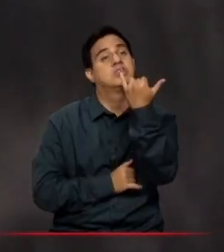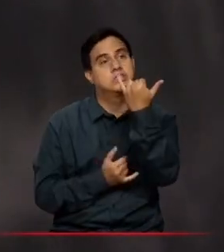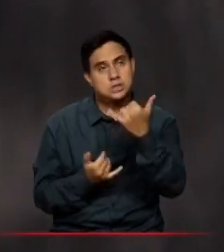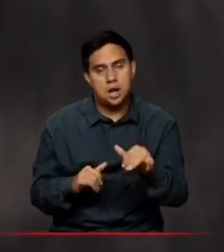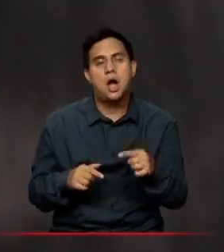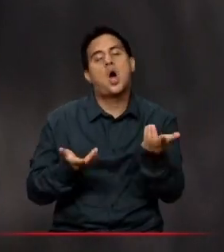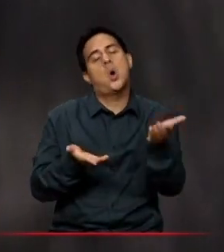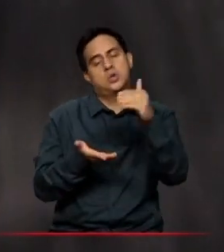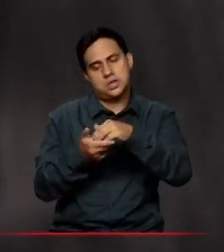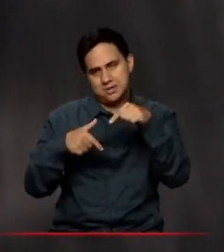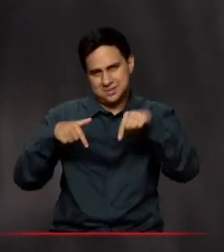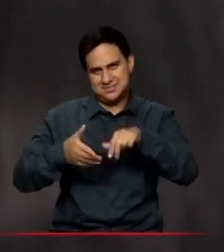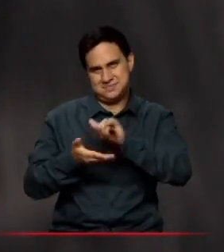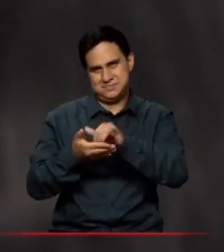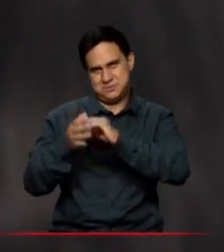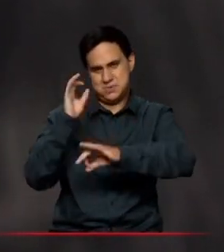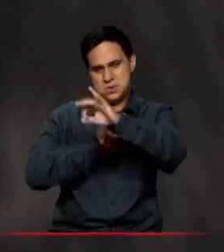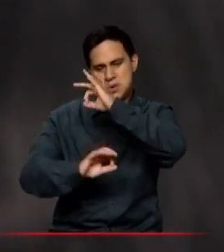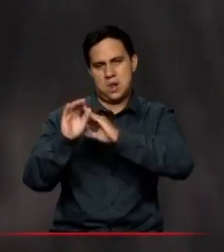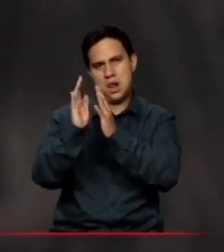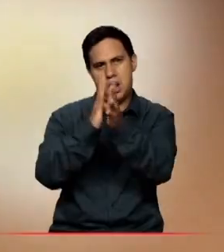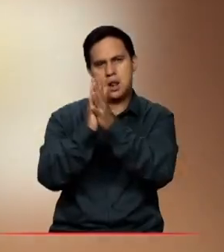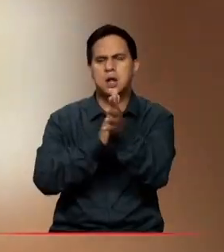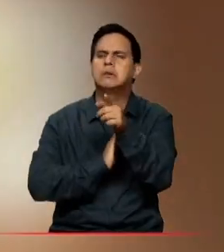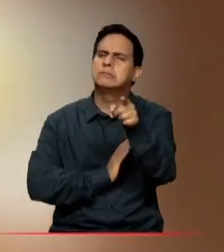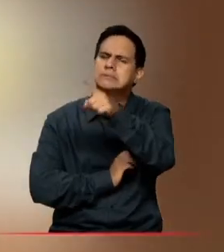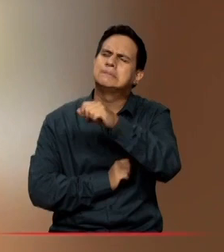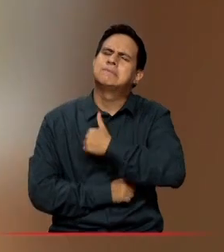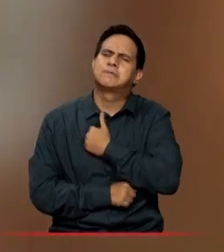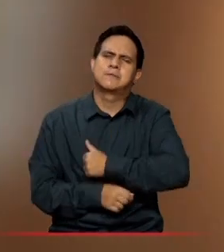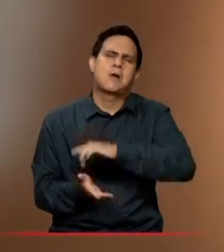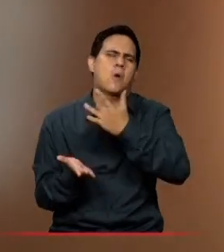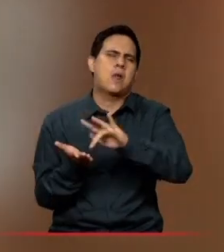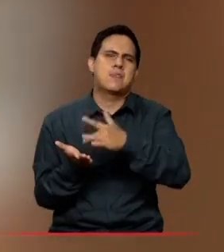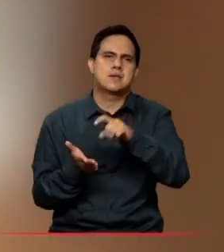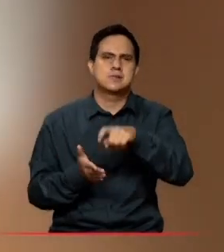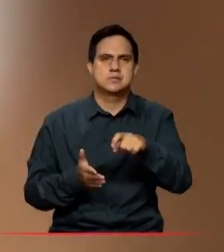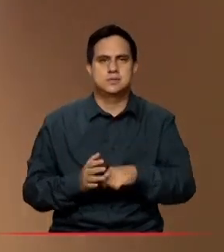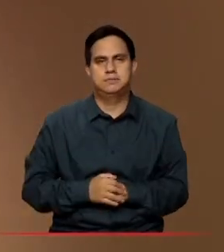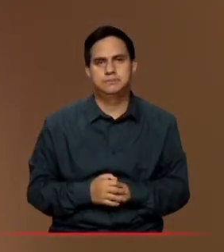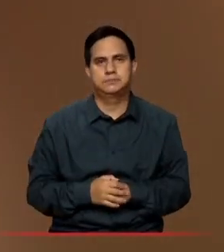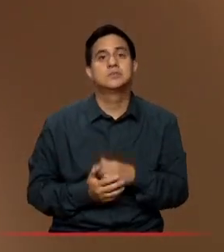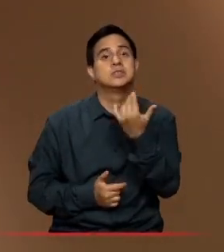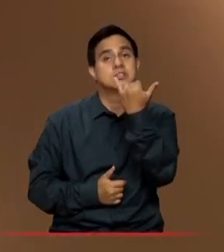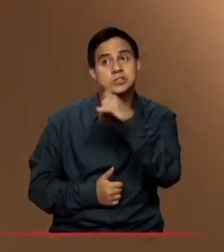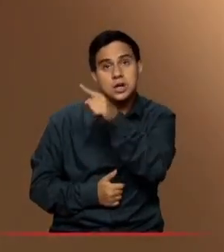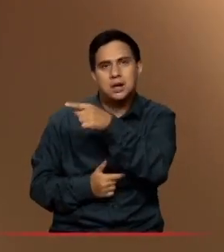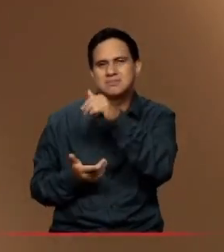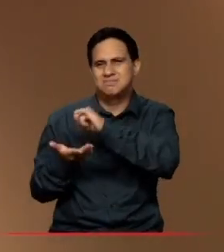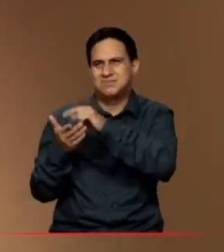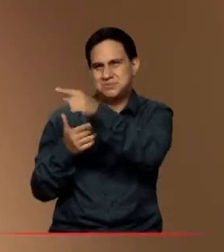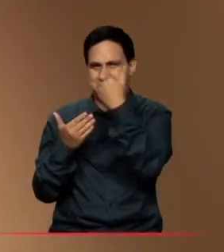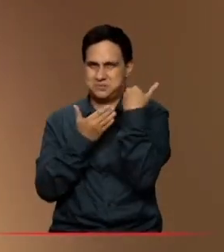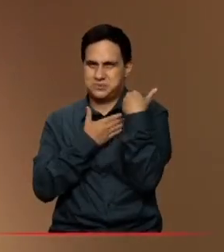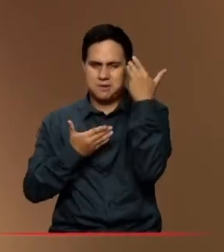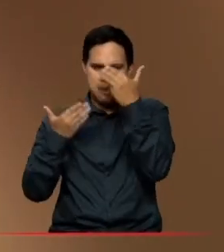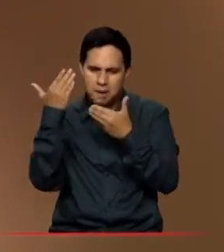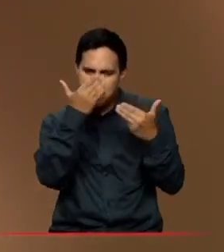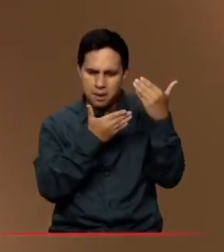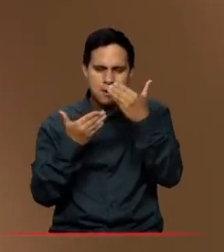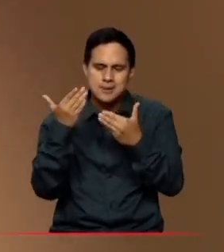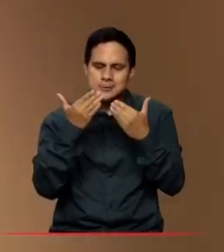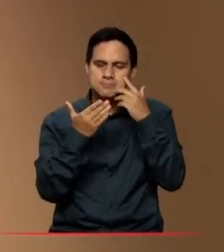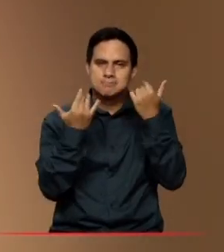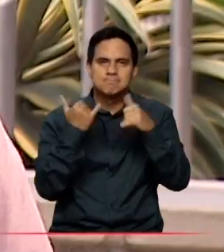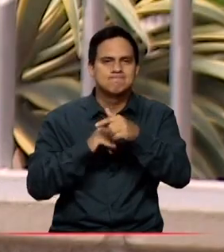este medio de comunicación pidiéndoles que este caso lo tengan de manera urgente el caso ya está siendo revisado por las autoridades de salud hemos hablado con